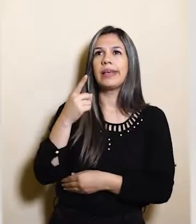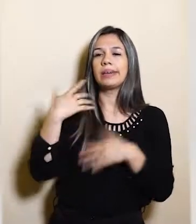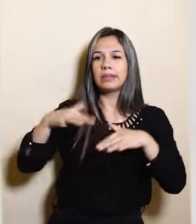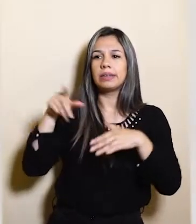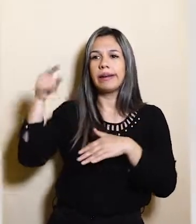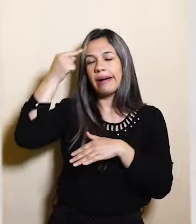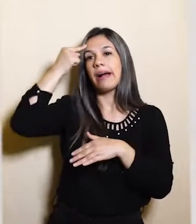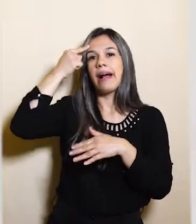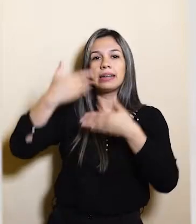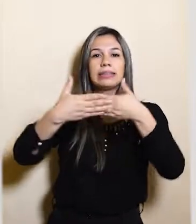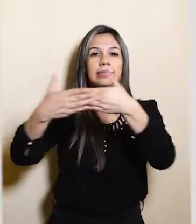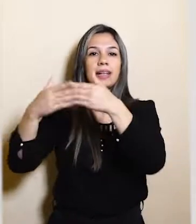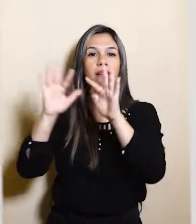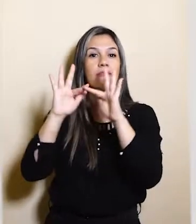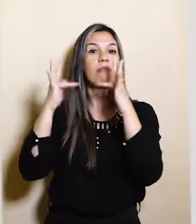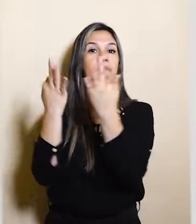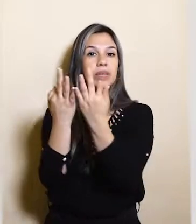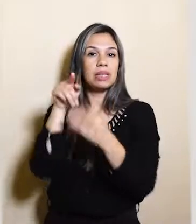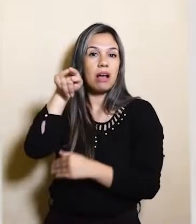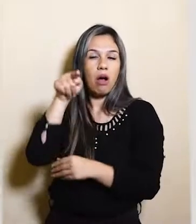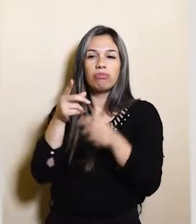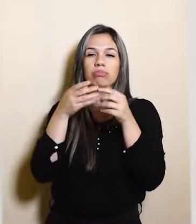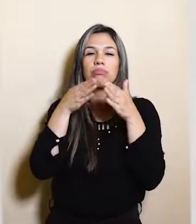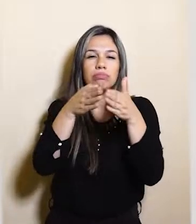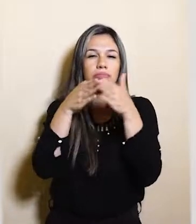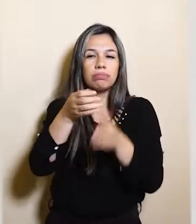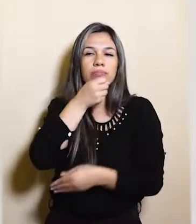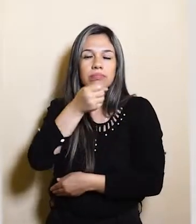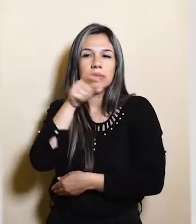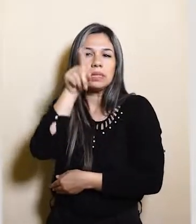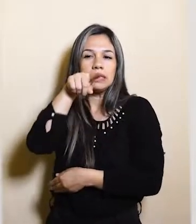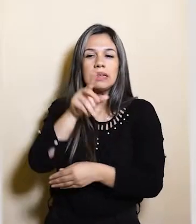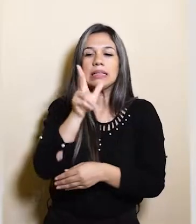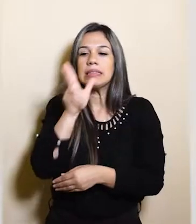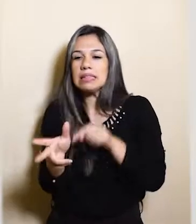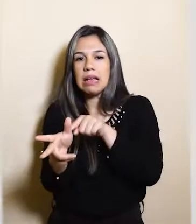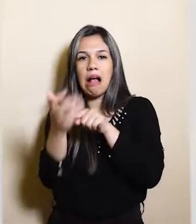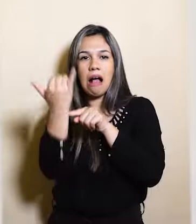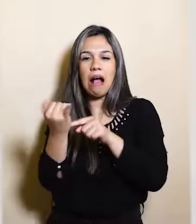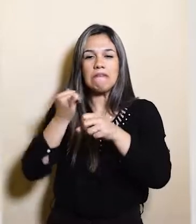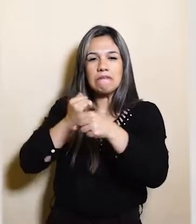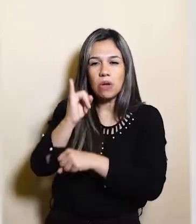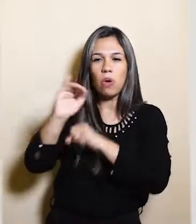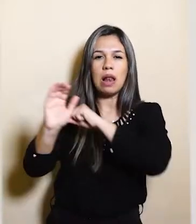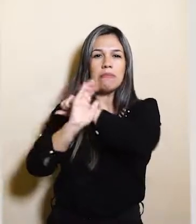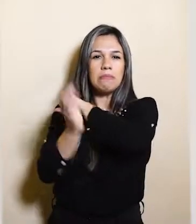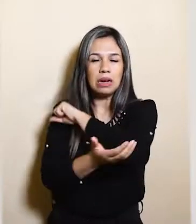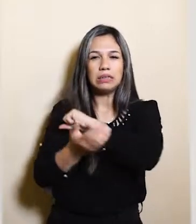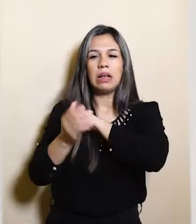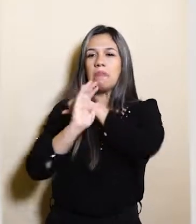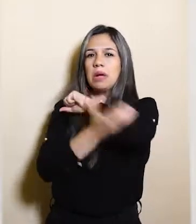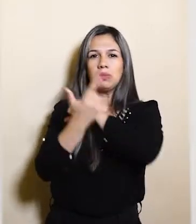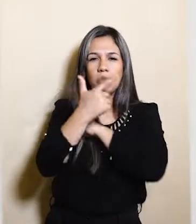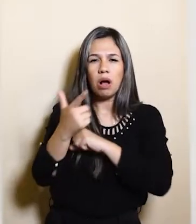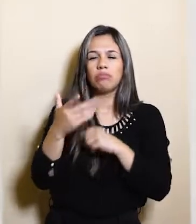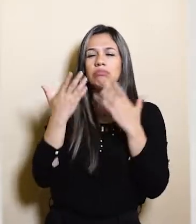con los entornos cercanos de estas niñas que habían sido víctimas de abuso y que terminaron embarazadas. ¿Cuáles fueron los